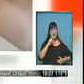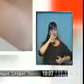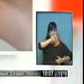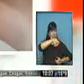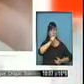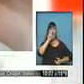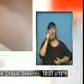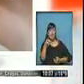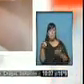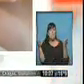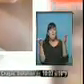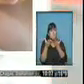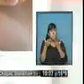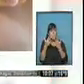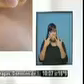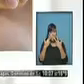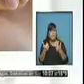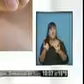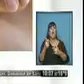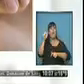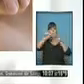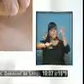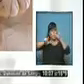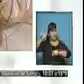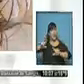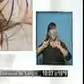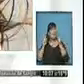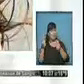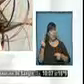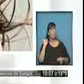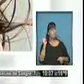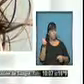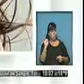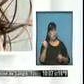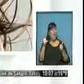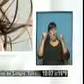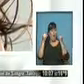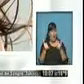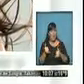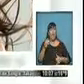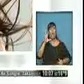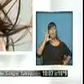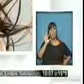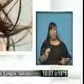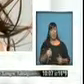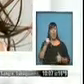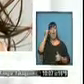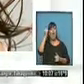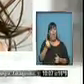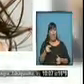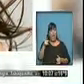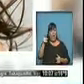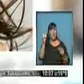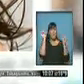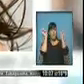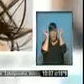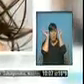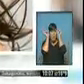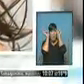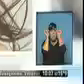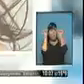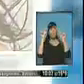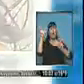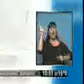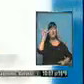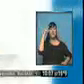que también tiene estudios clínicos realizados en humanos, donde se ve que hay un aumento del crecimiento capilar en